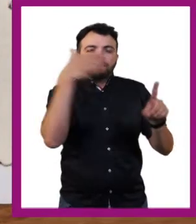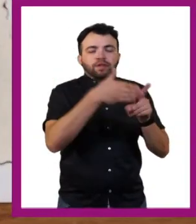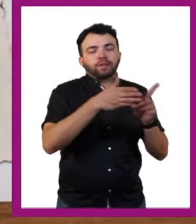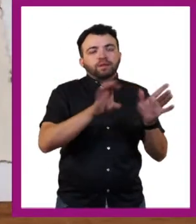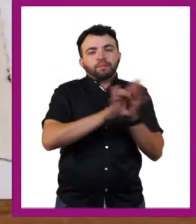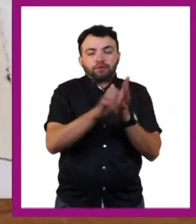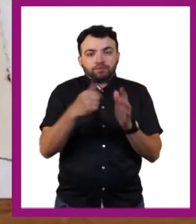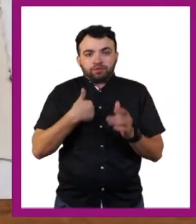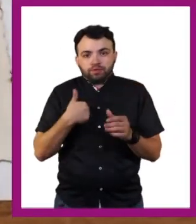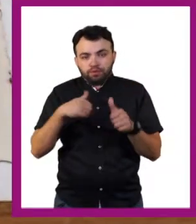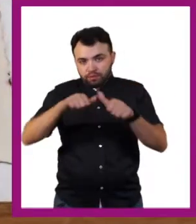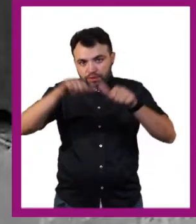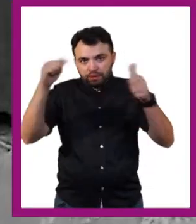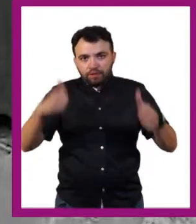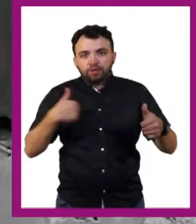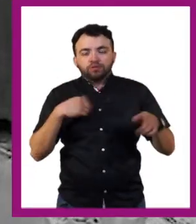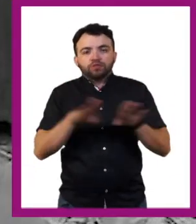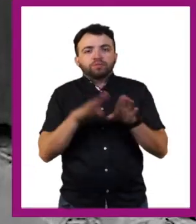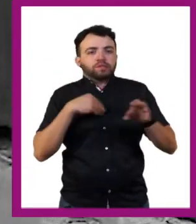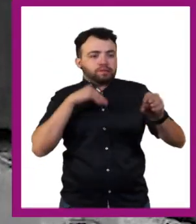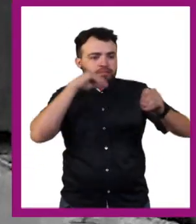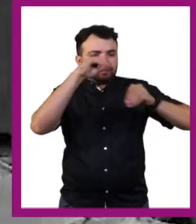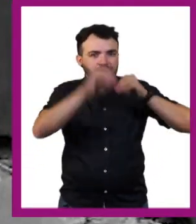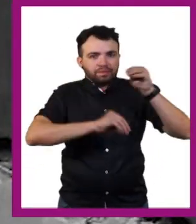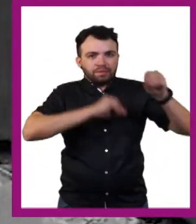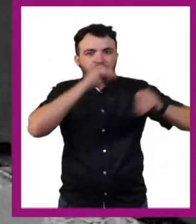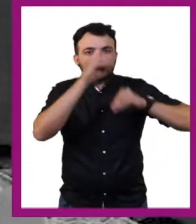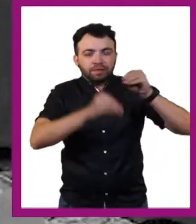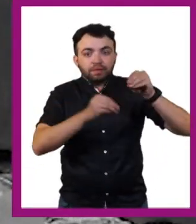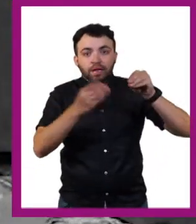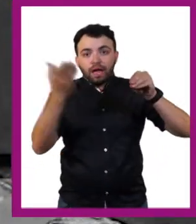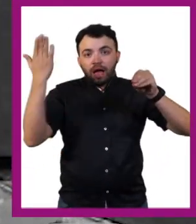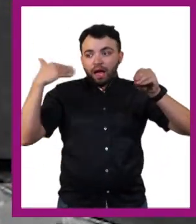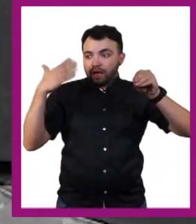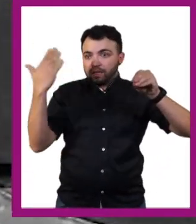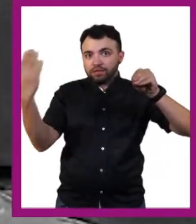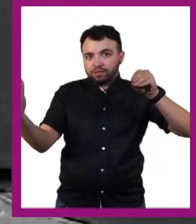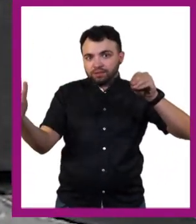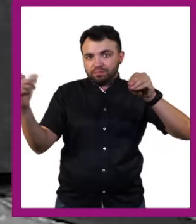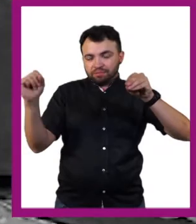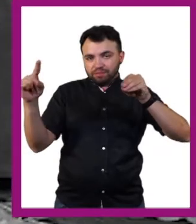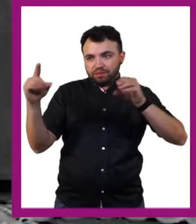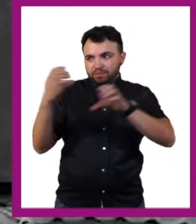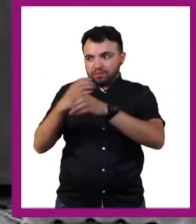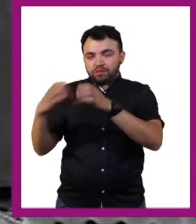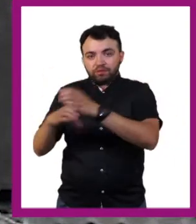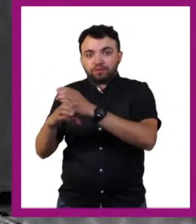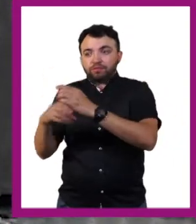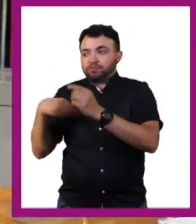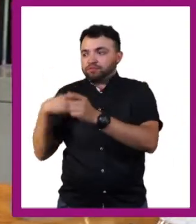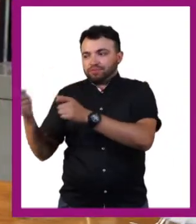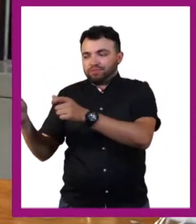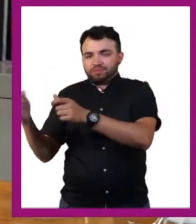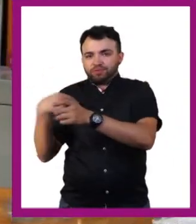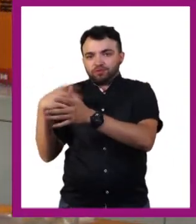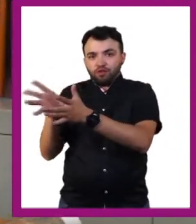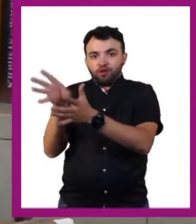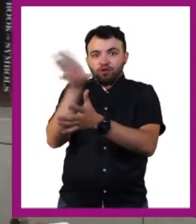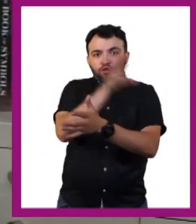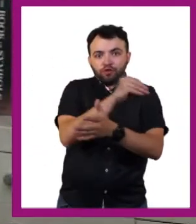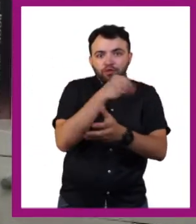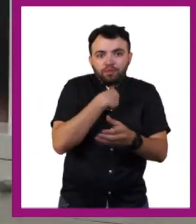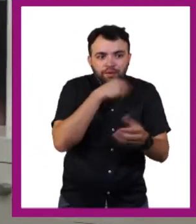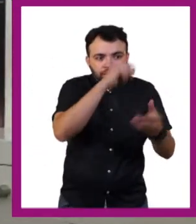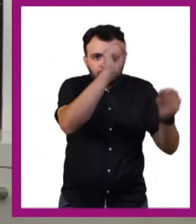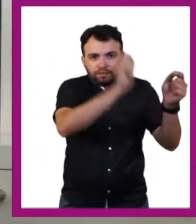cambias completamente el objeto para el cual fue hecho el documento, ahí es cuando lo puedes convertir en arte. La fotografía